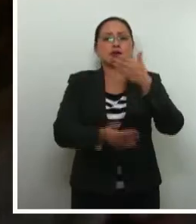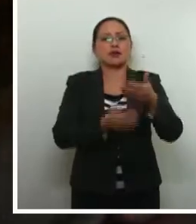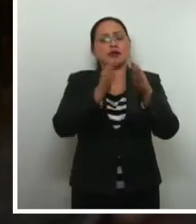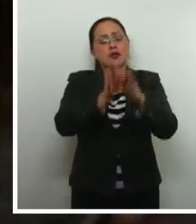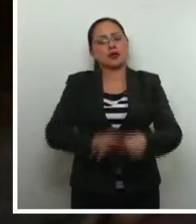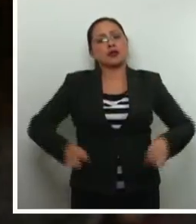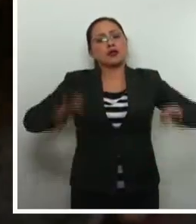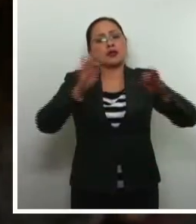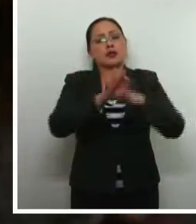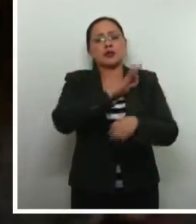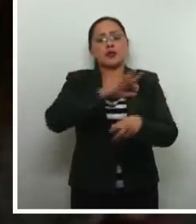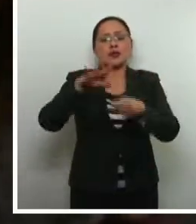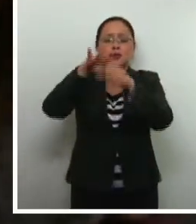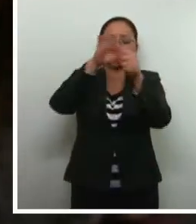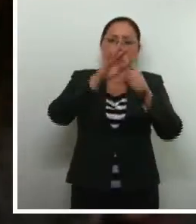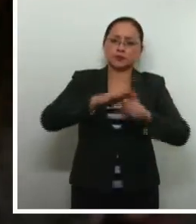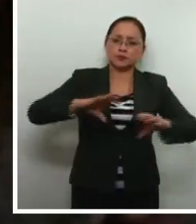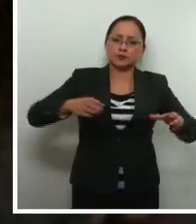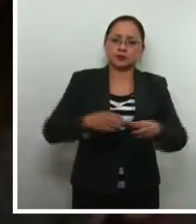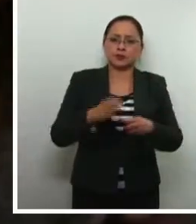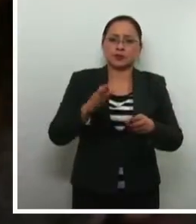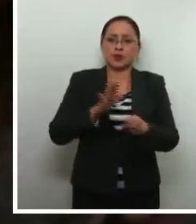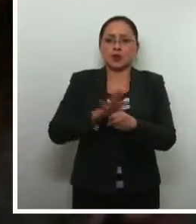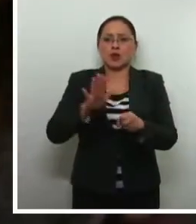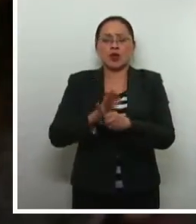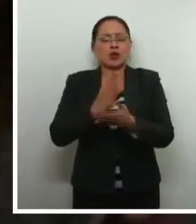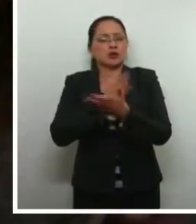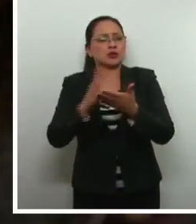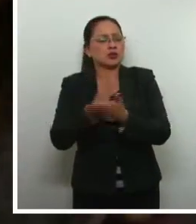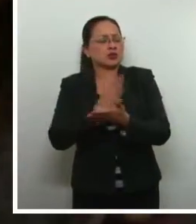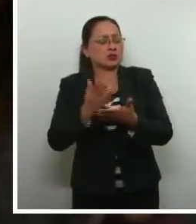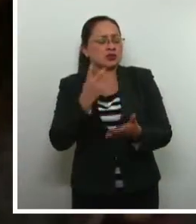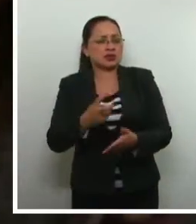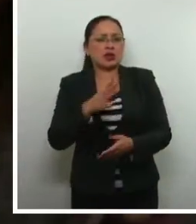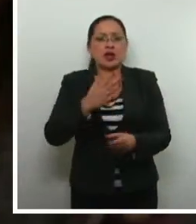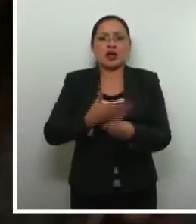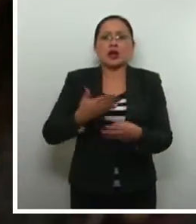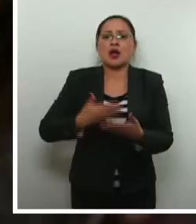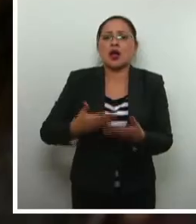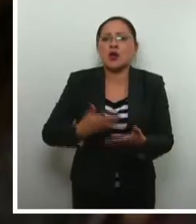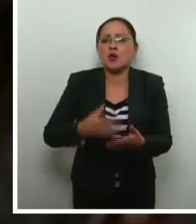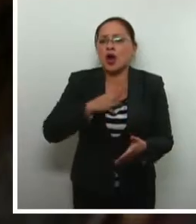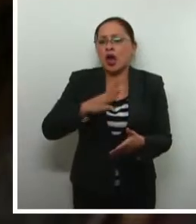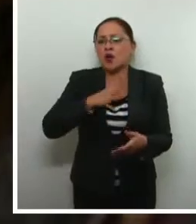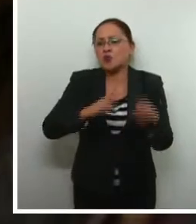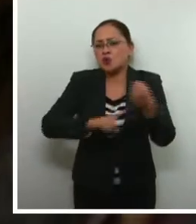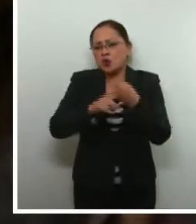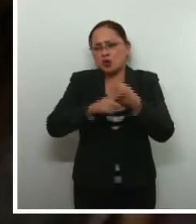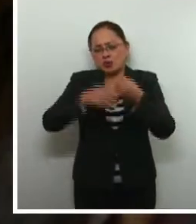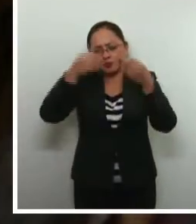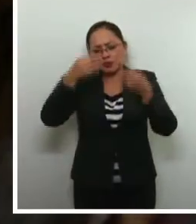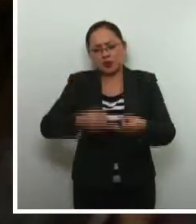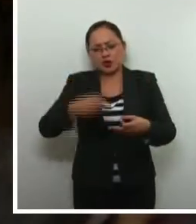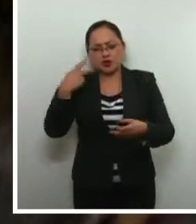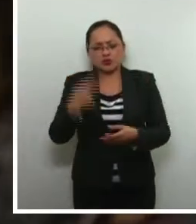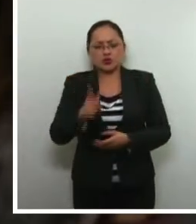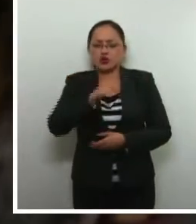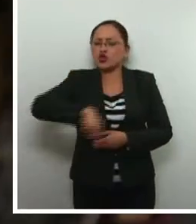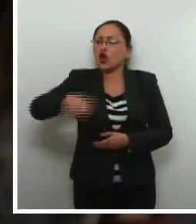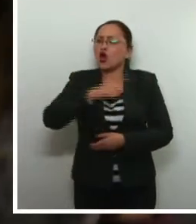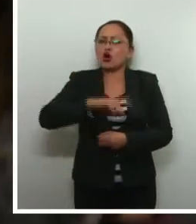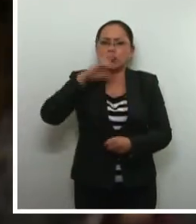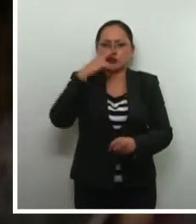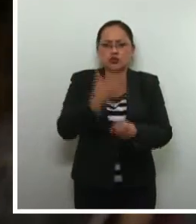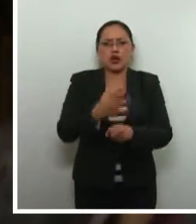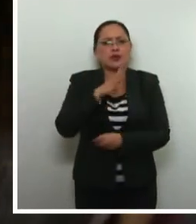problema y evitar las otras. Ahora, yo quiero decir que hay un vicio de origen de la cual todos somos